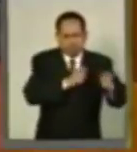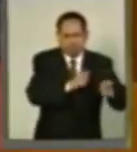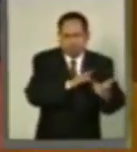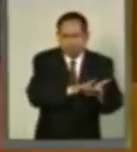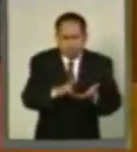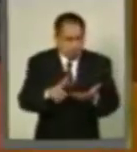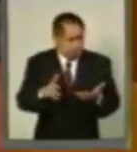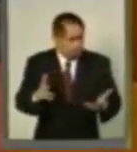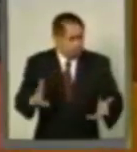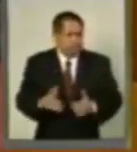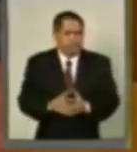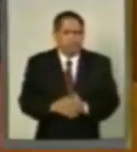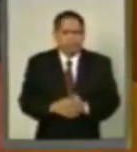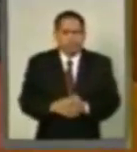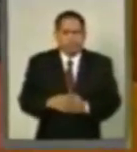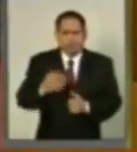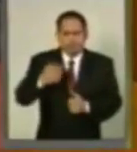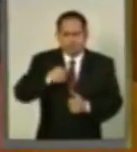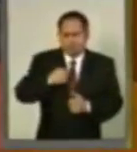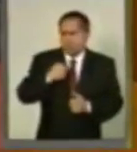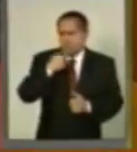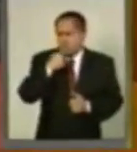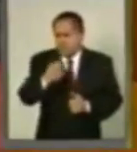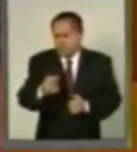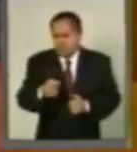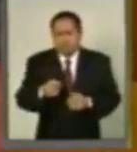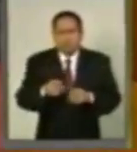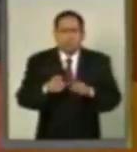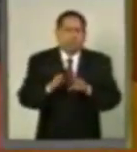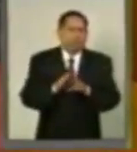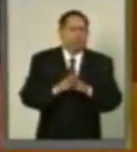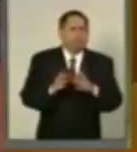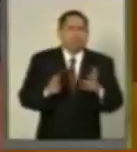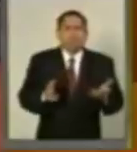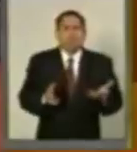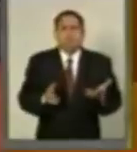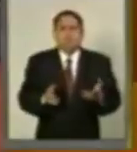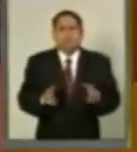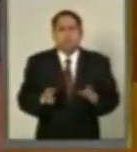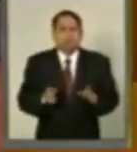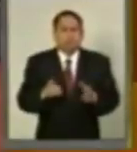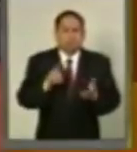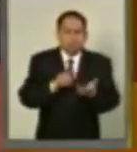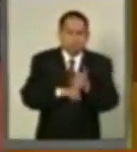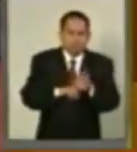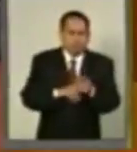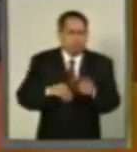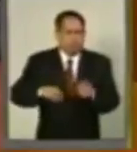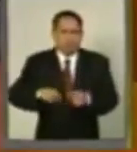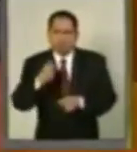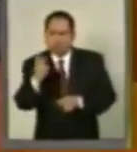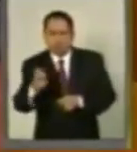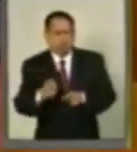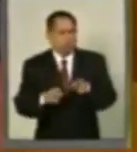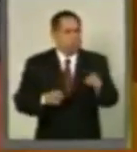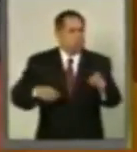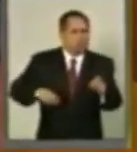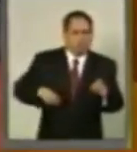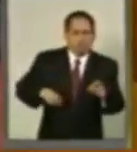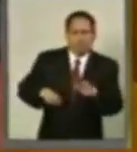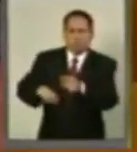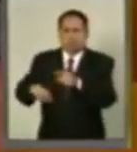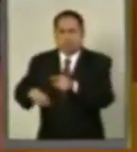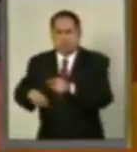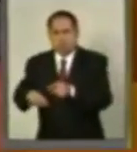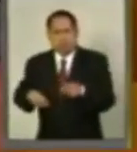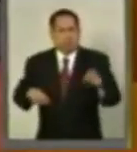lo que yo les diría es que más allá de estar en las culpas, en echar las culpas, lo